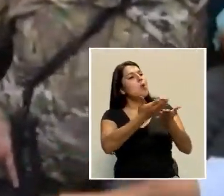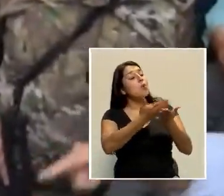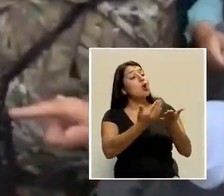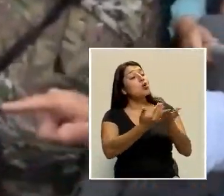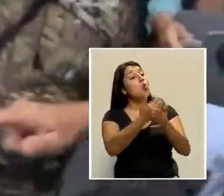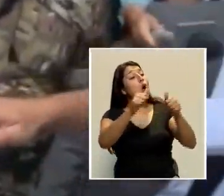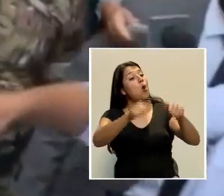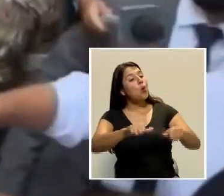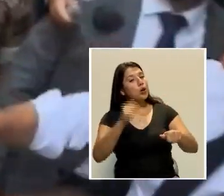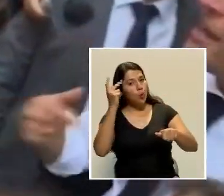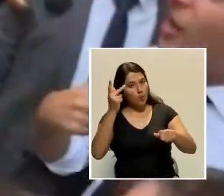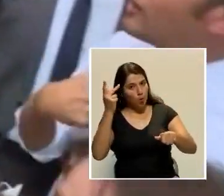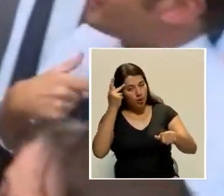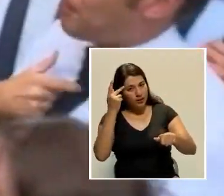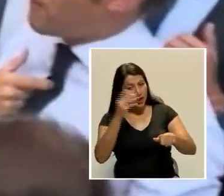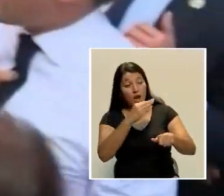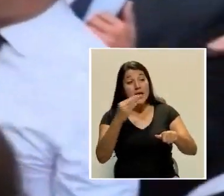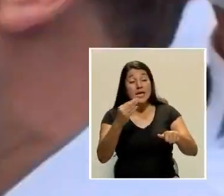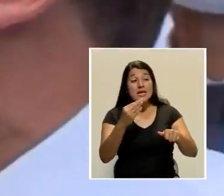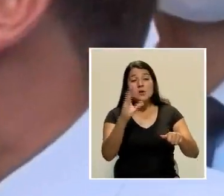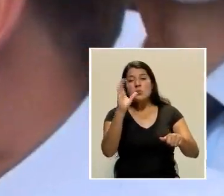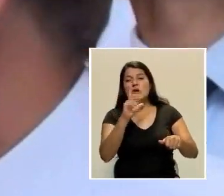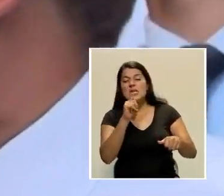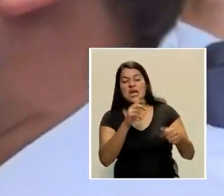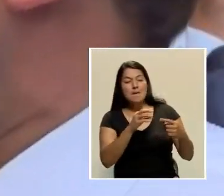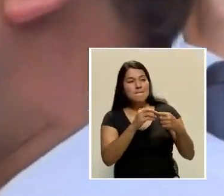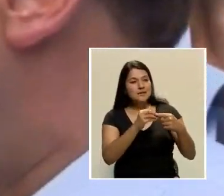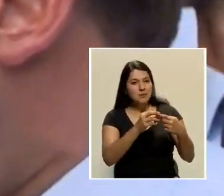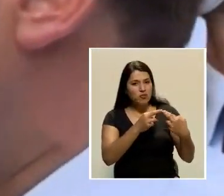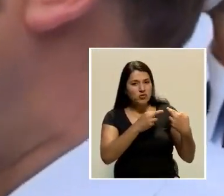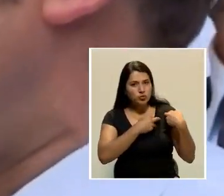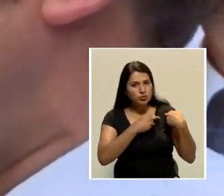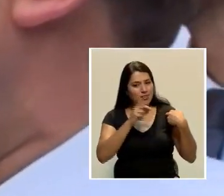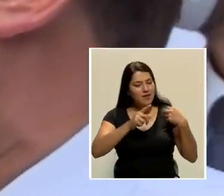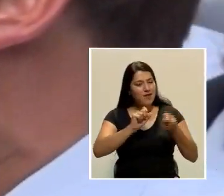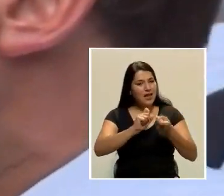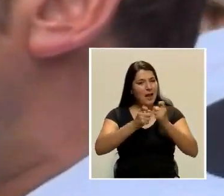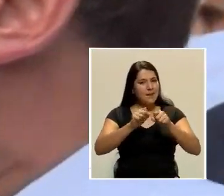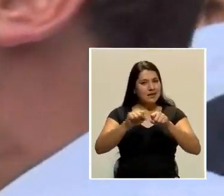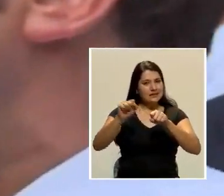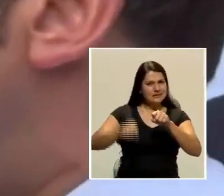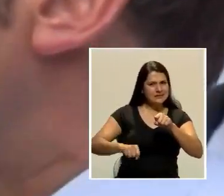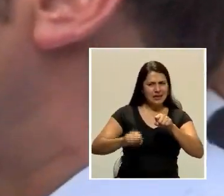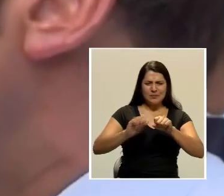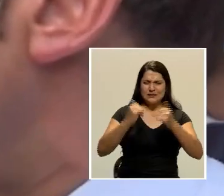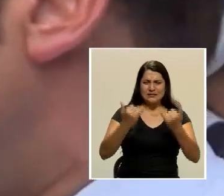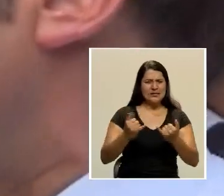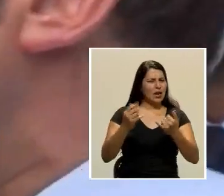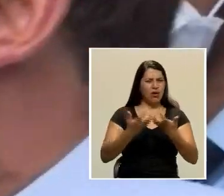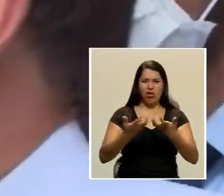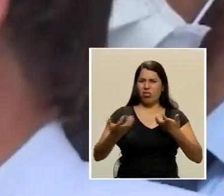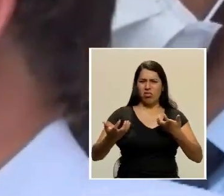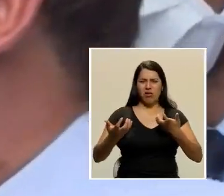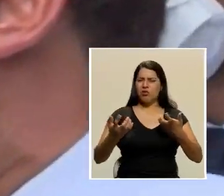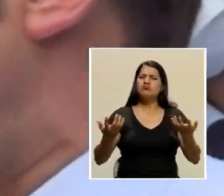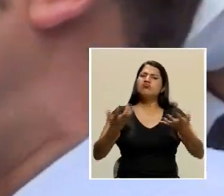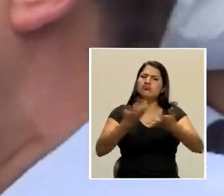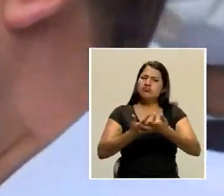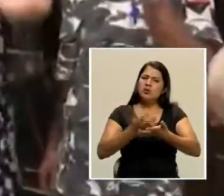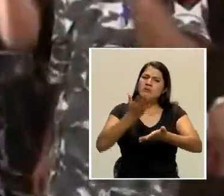una multitud furiosa con la clase política. El pueblo quiere que caiga el régimen, coreaban los habitantes. El